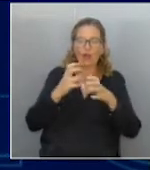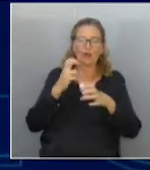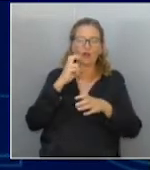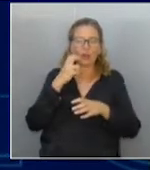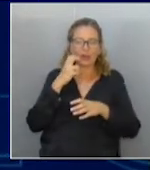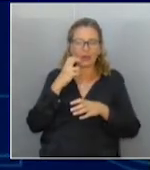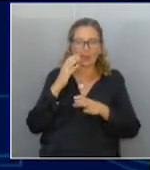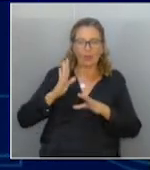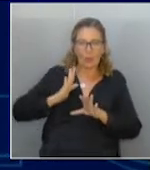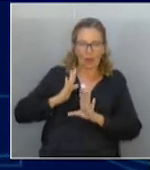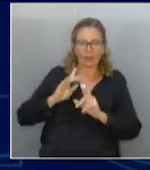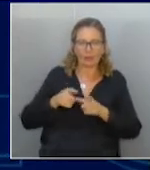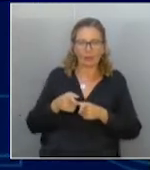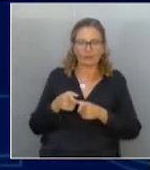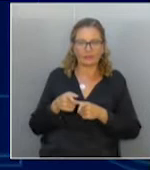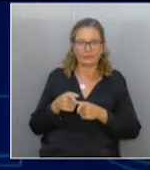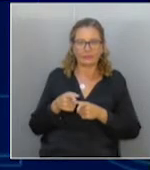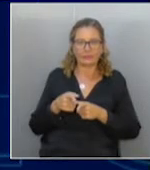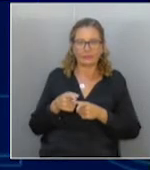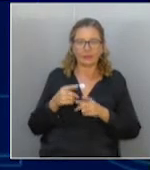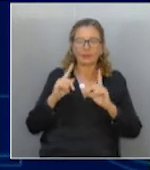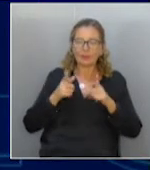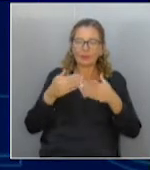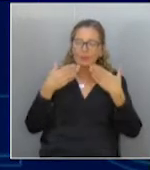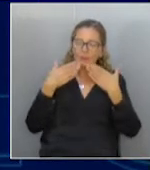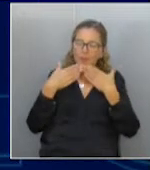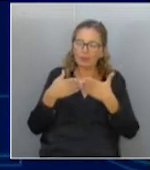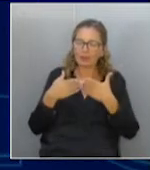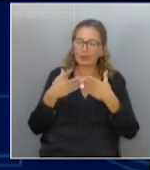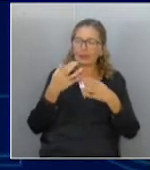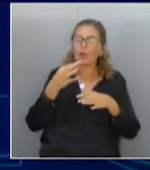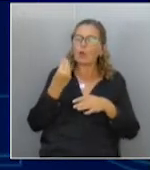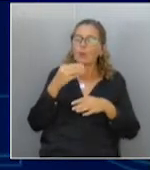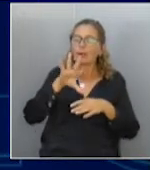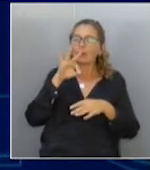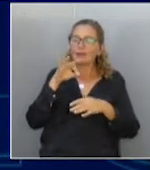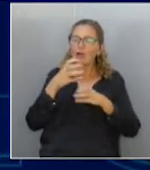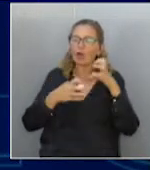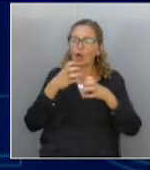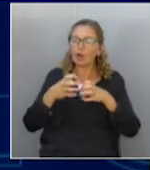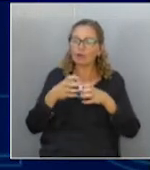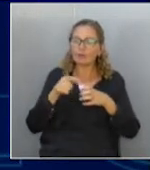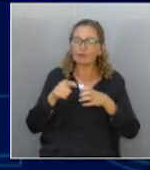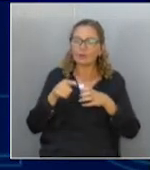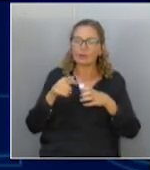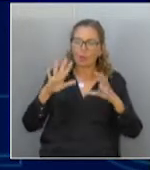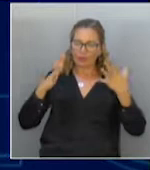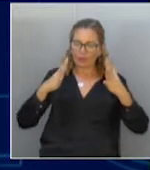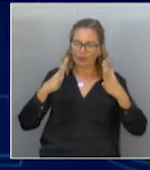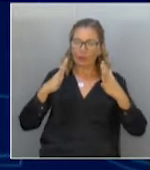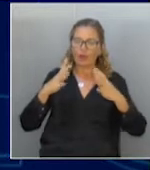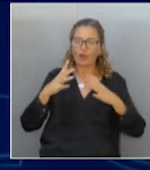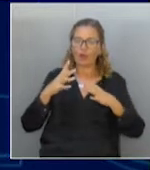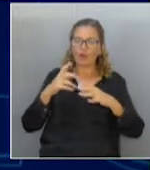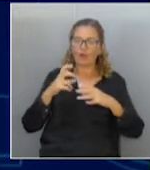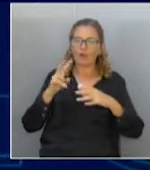feminista. Eso también les quería preguntar, ¿no? ¿Cómo eligen los colores? El tuyo tiene los brazos violetas, claro. Pero tiene también